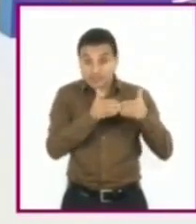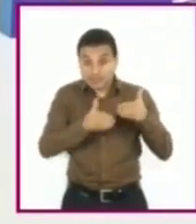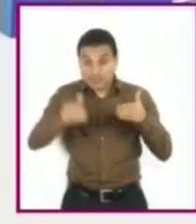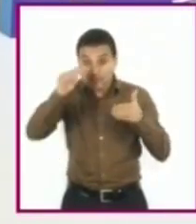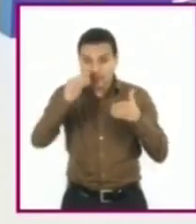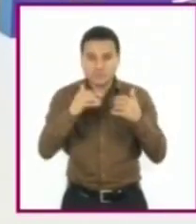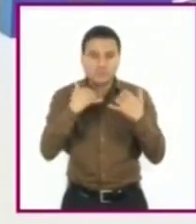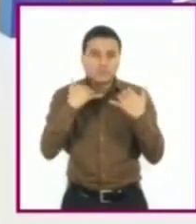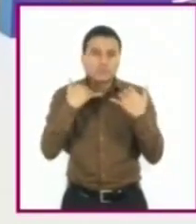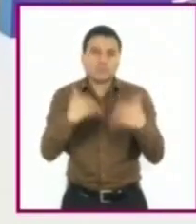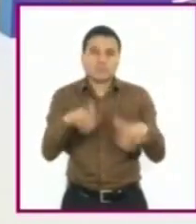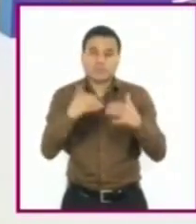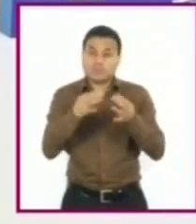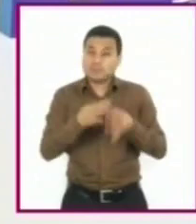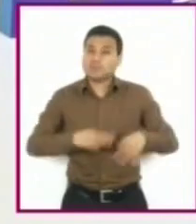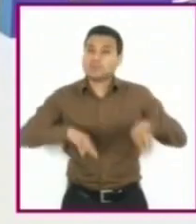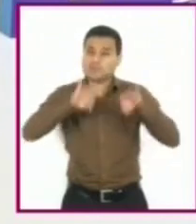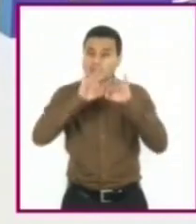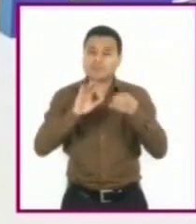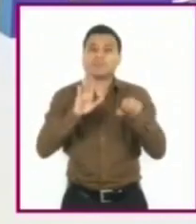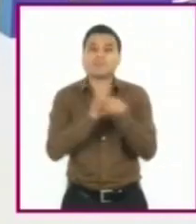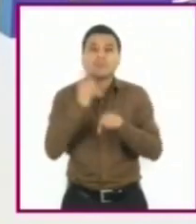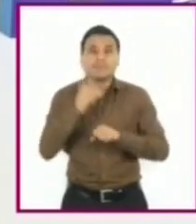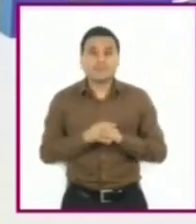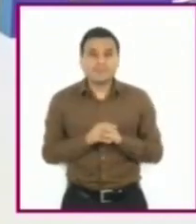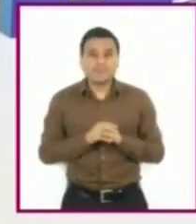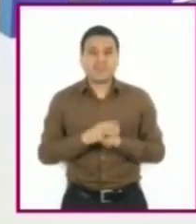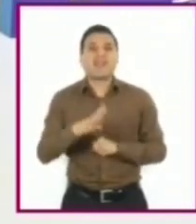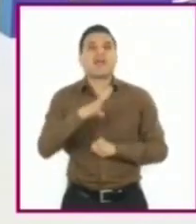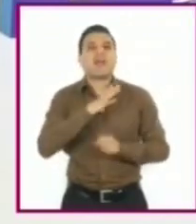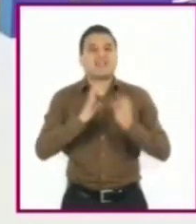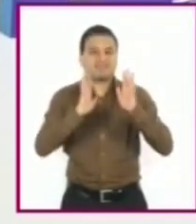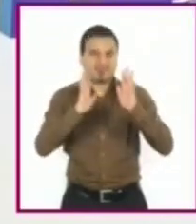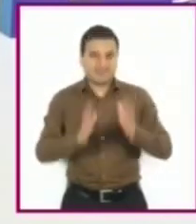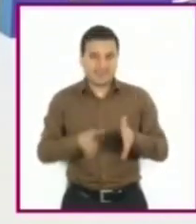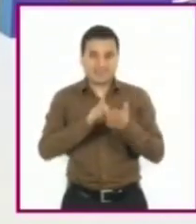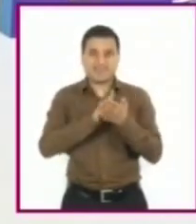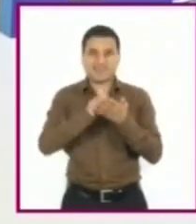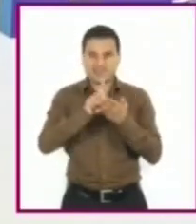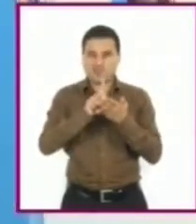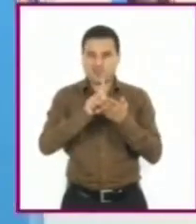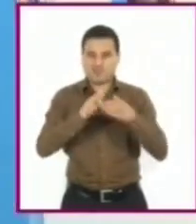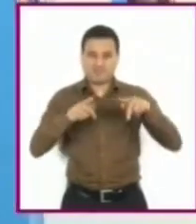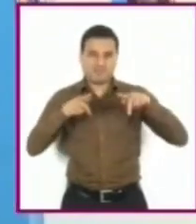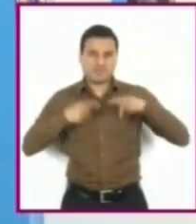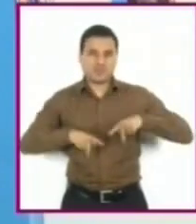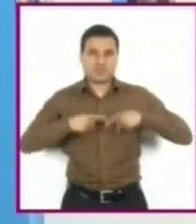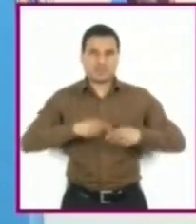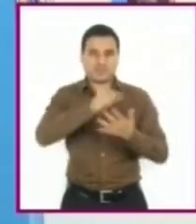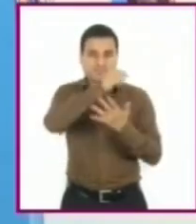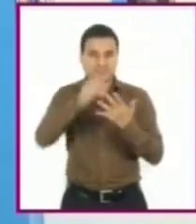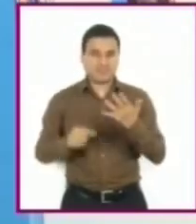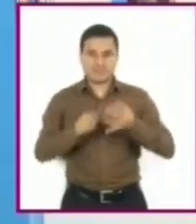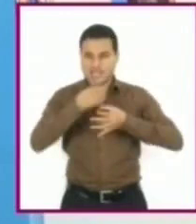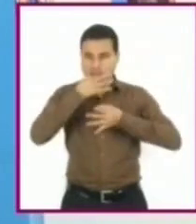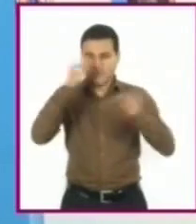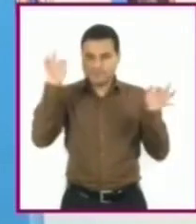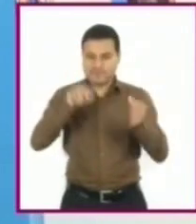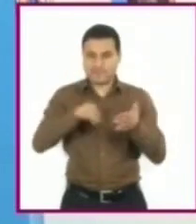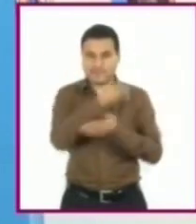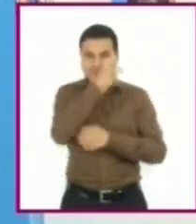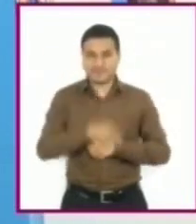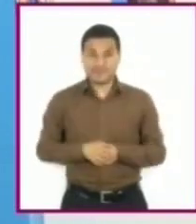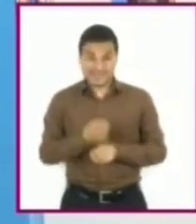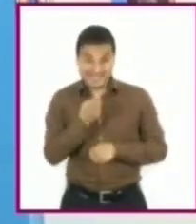Revolución Francesa fue la Declaración de los Derechos del Hombre y el Ciudadano. Es importante destacar que